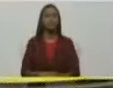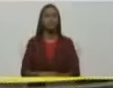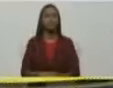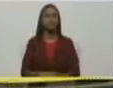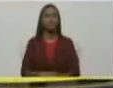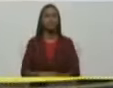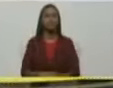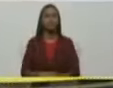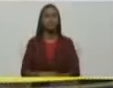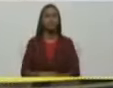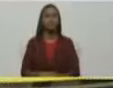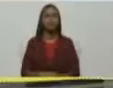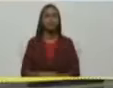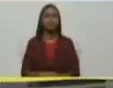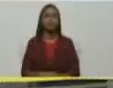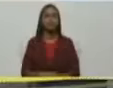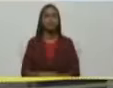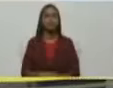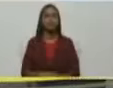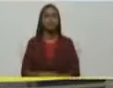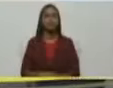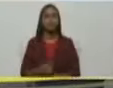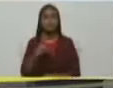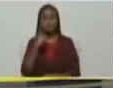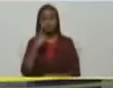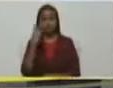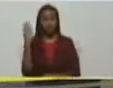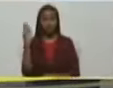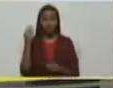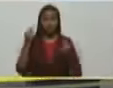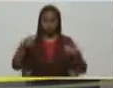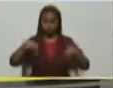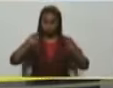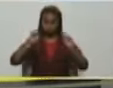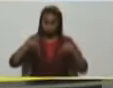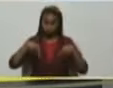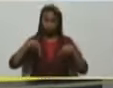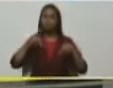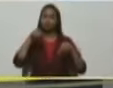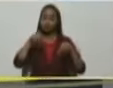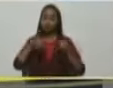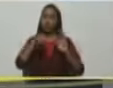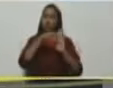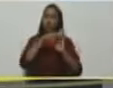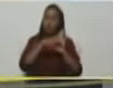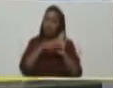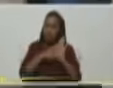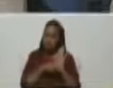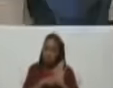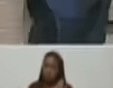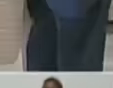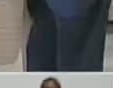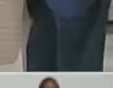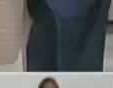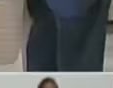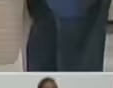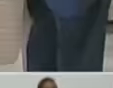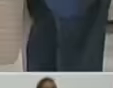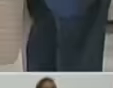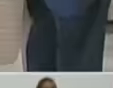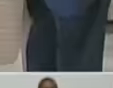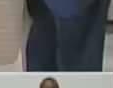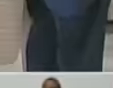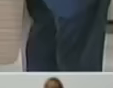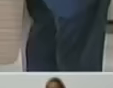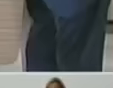A través de este documento, las licenciatarias se obligan a ampliar los términos de la licencia, emitir garantías de fiel cumplimiento por